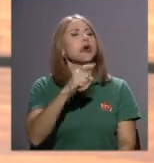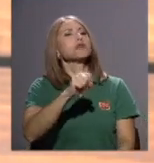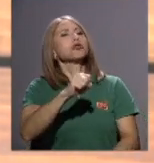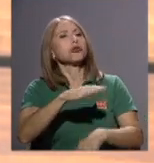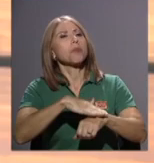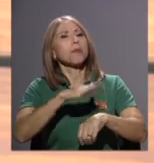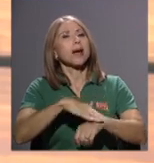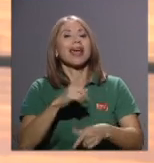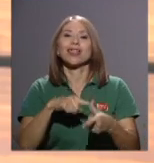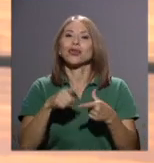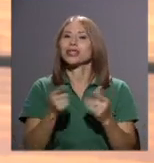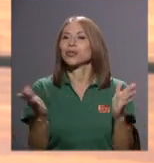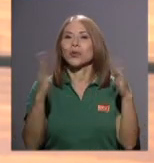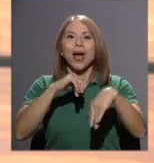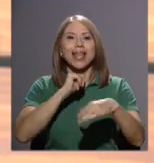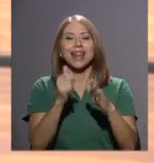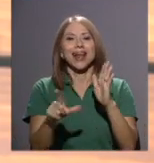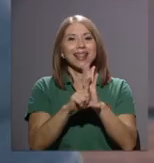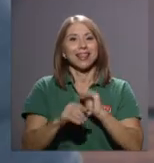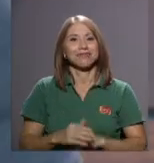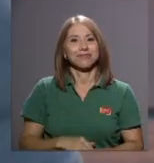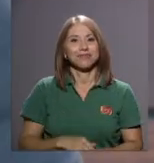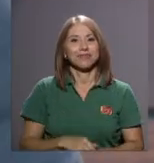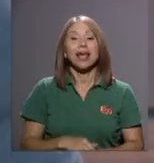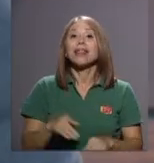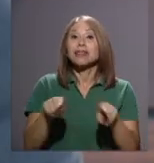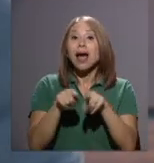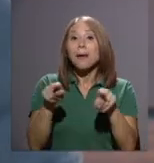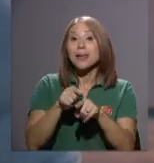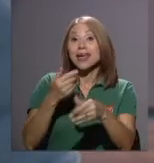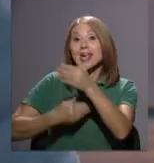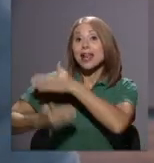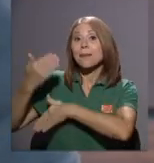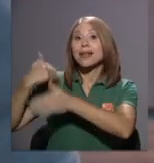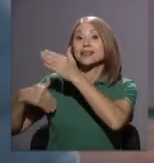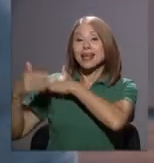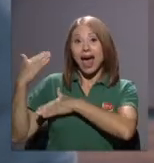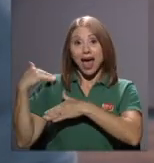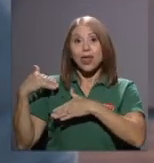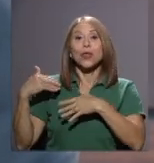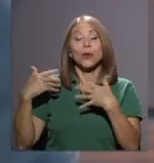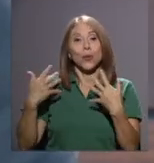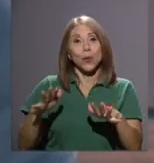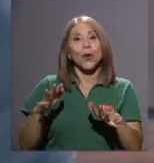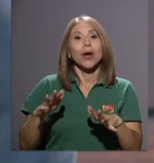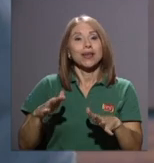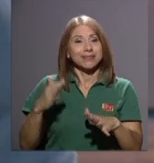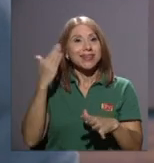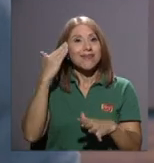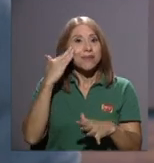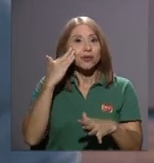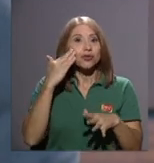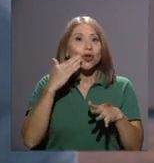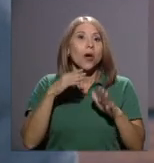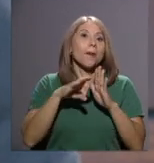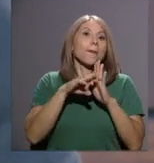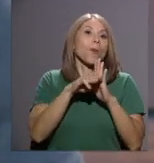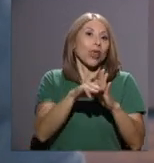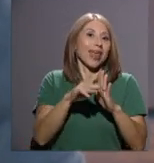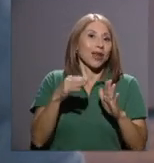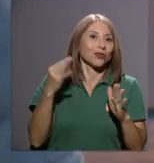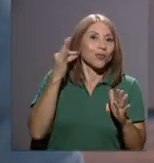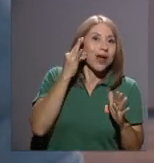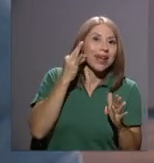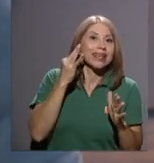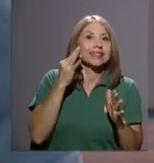nos encontramos muchos casos en el pasado, sobre todo de modelos que compartieron a la persona en la que confiaban, sus novios o parejas, no